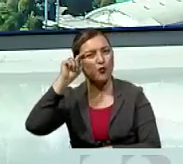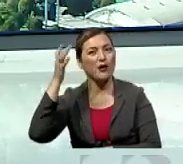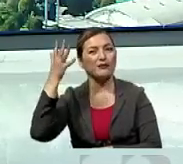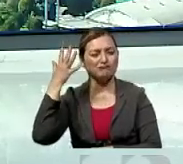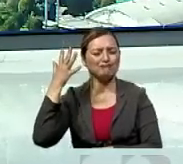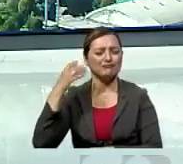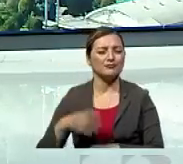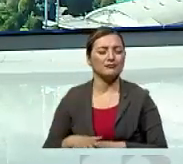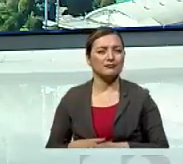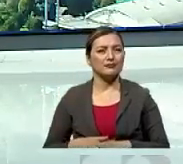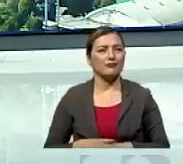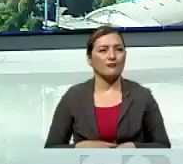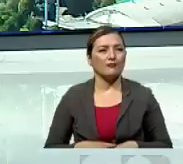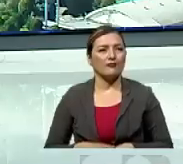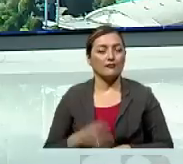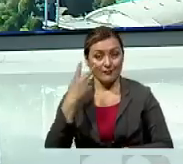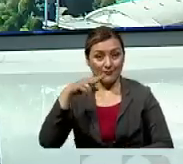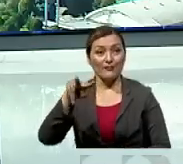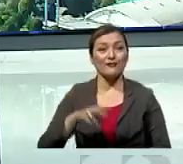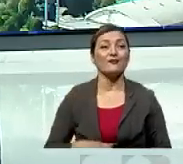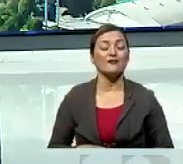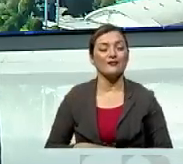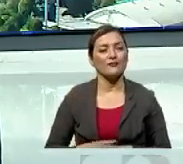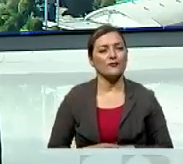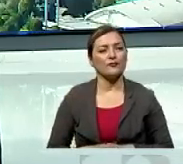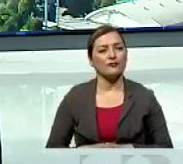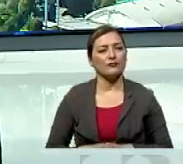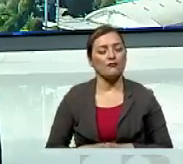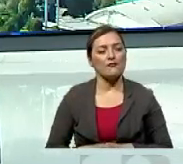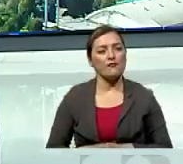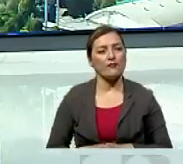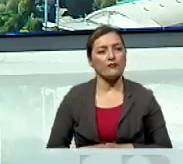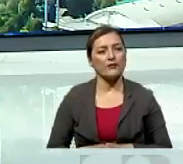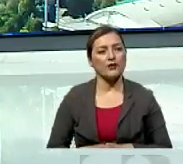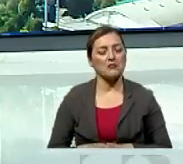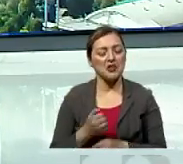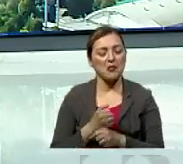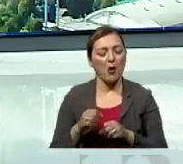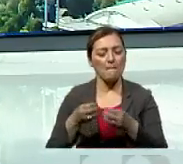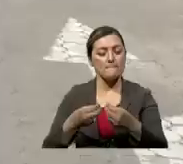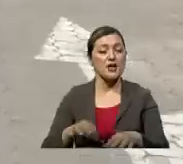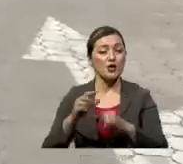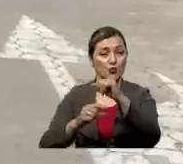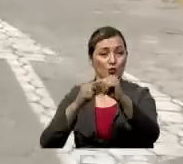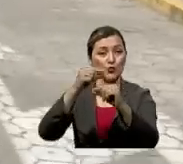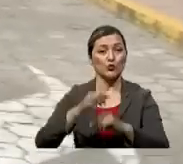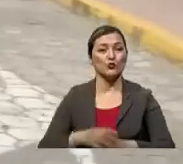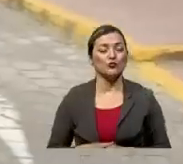productor. Así que veamos esta nota de un oficio que se está perdiendo poco a poco.